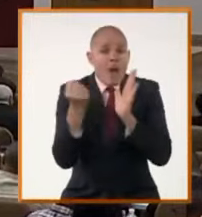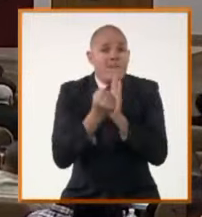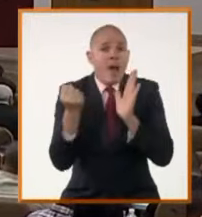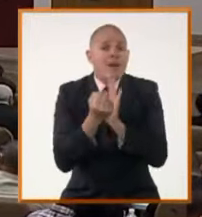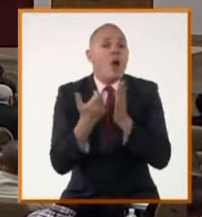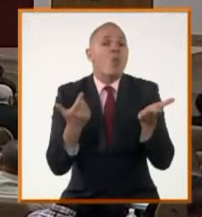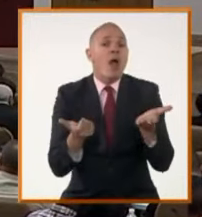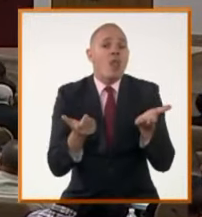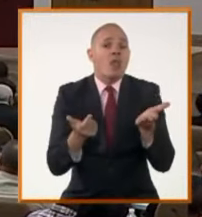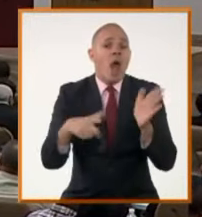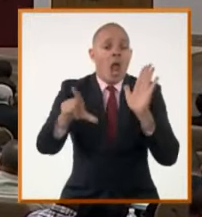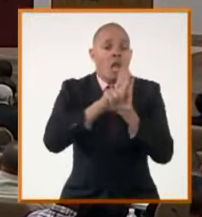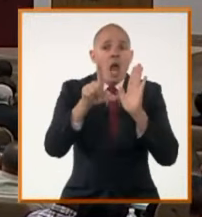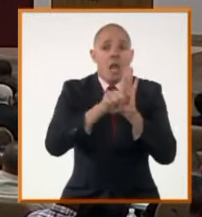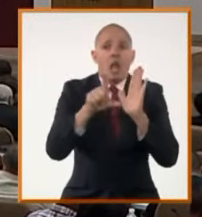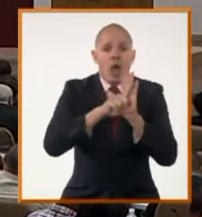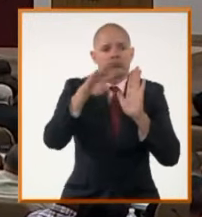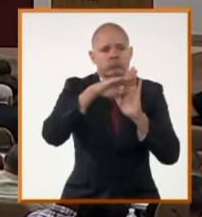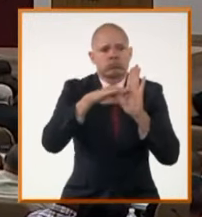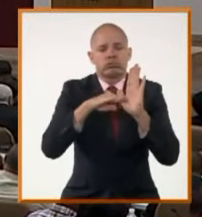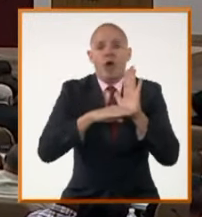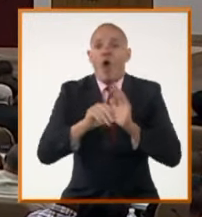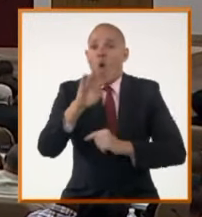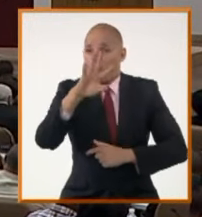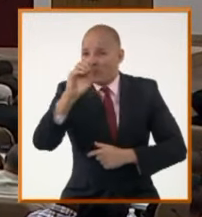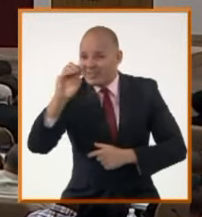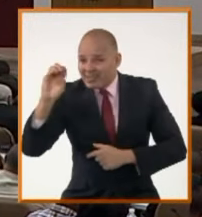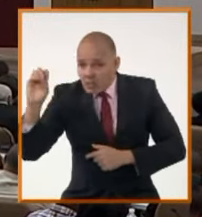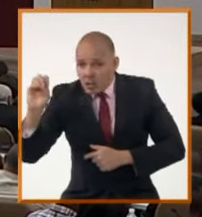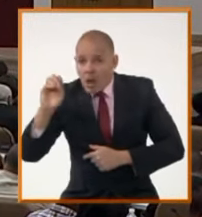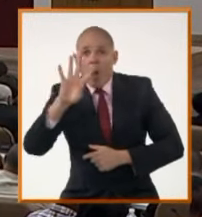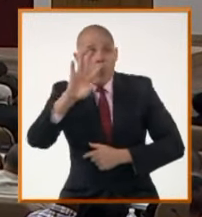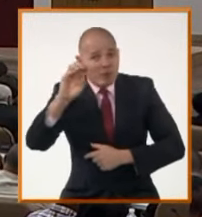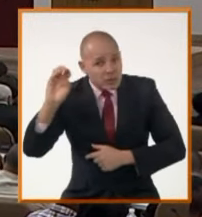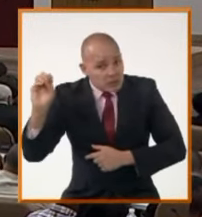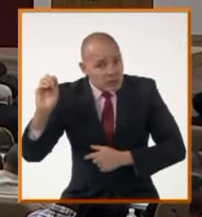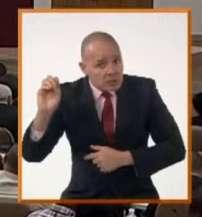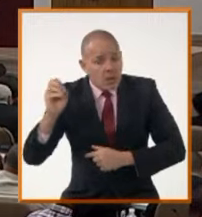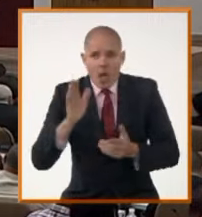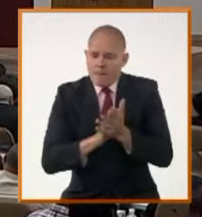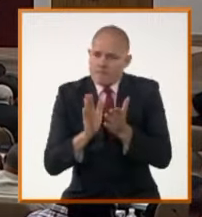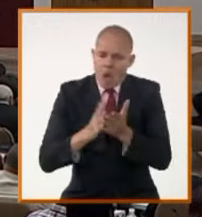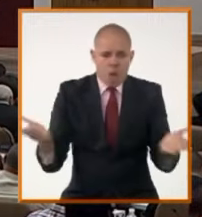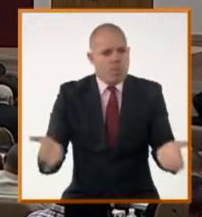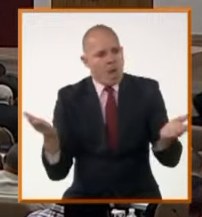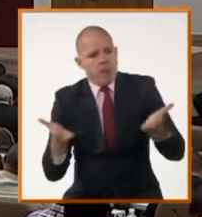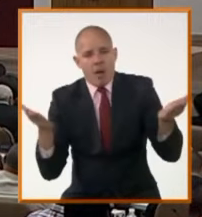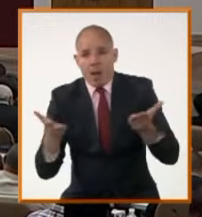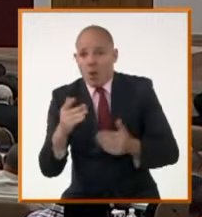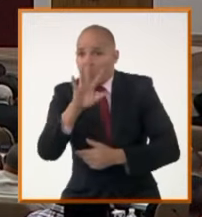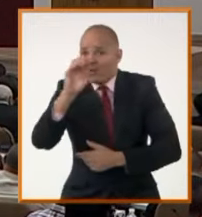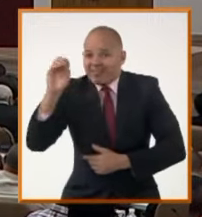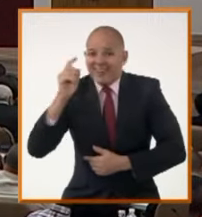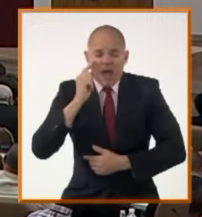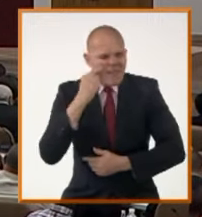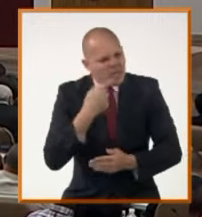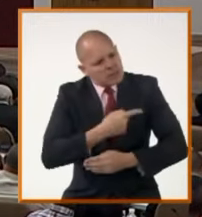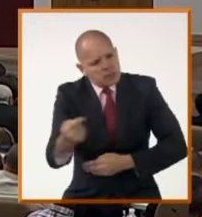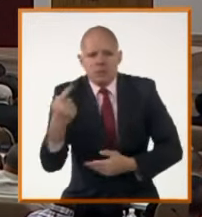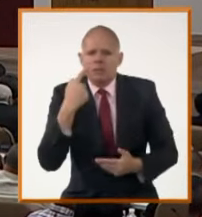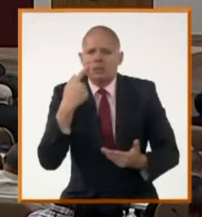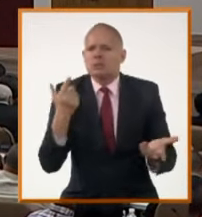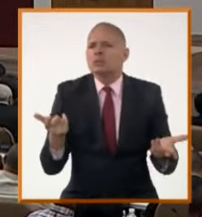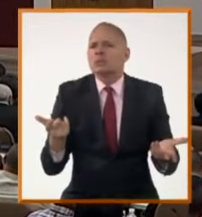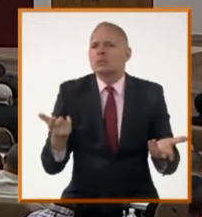medidas para reimpulsar la economía del país. Si bien es cierto que muchas de estas